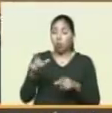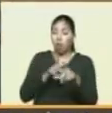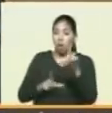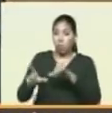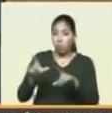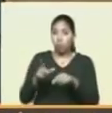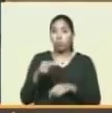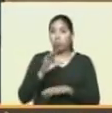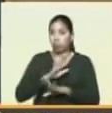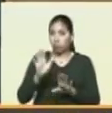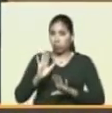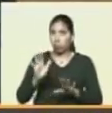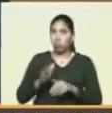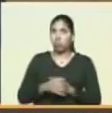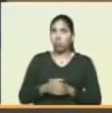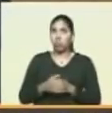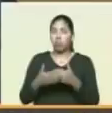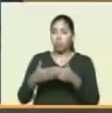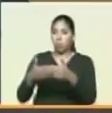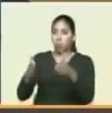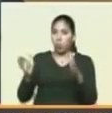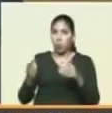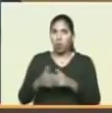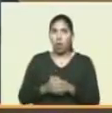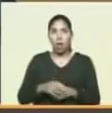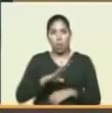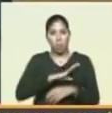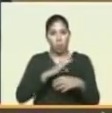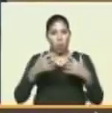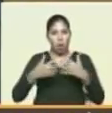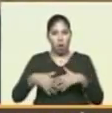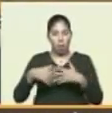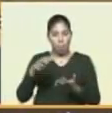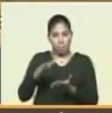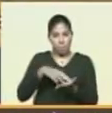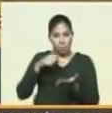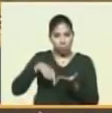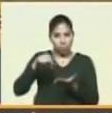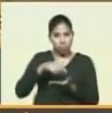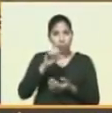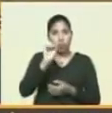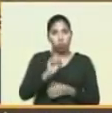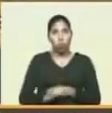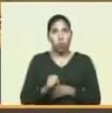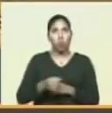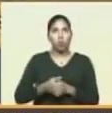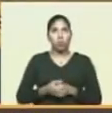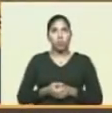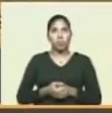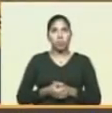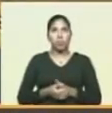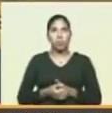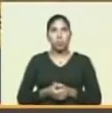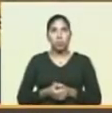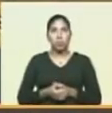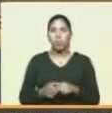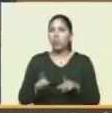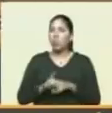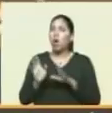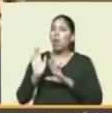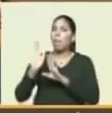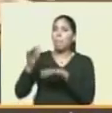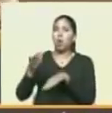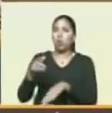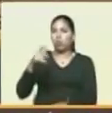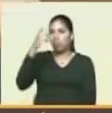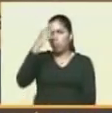disposición de. Y Agrosur se convierte, repito, en esa herramienta de ese productor que se